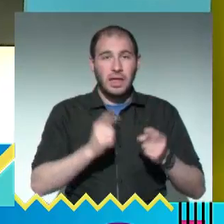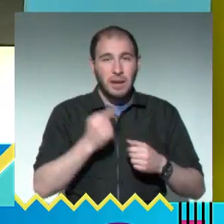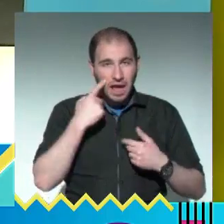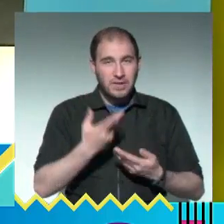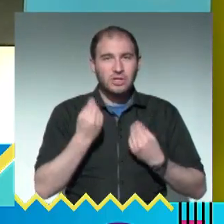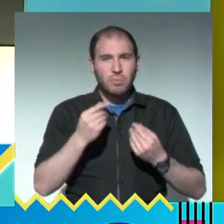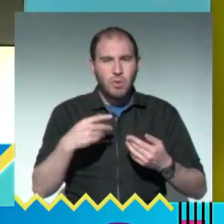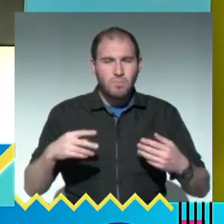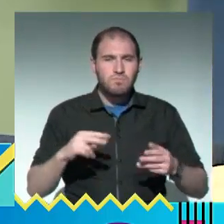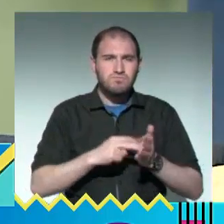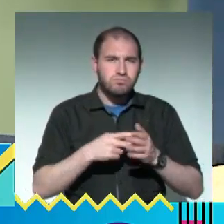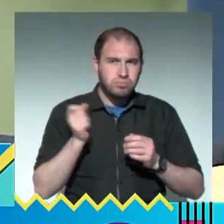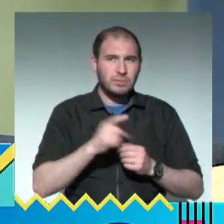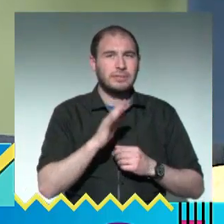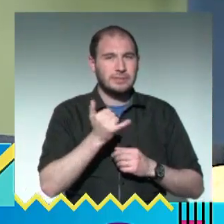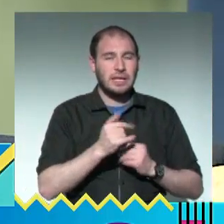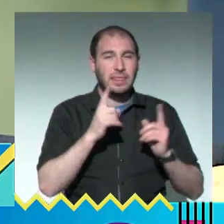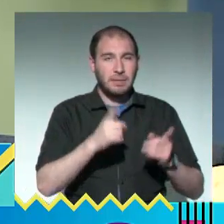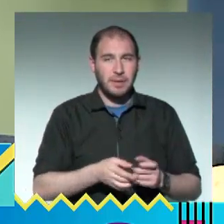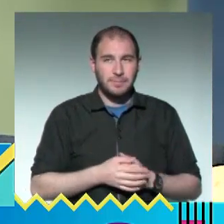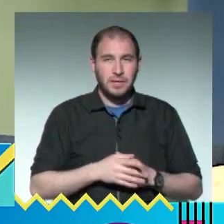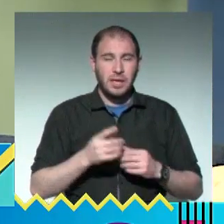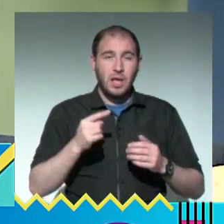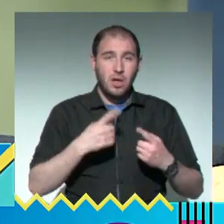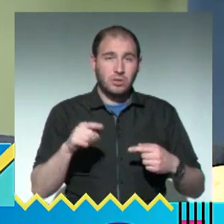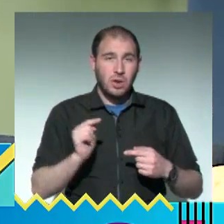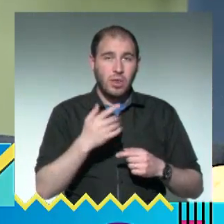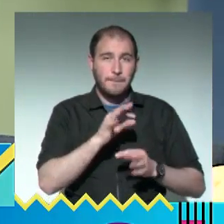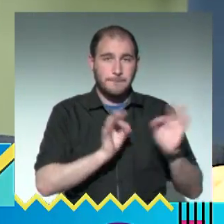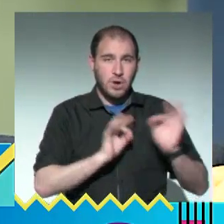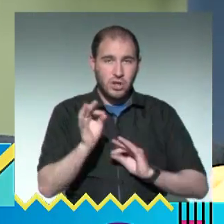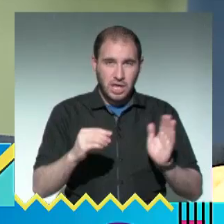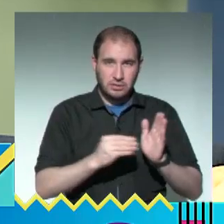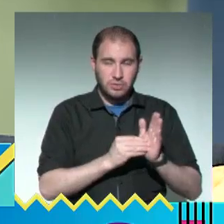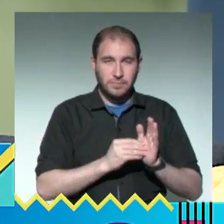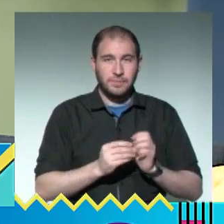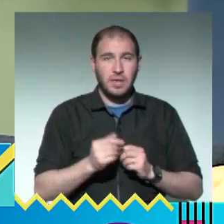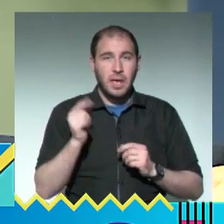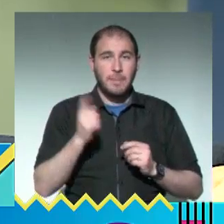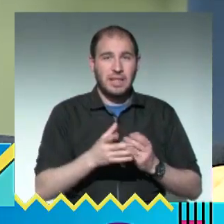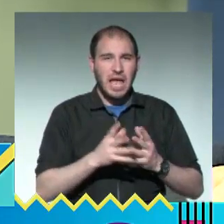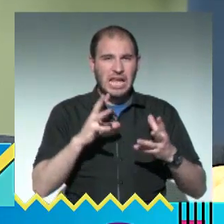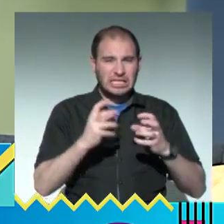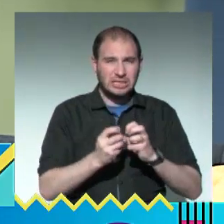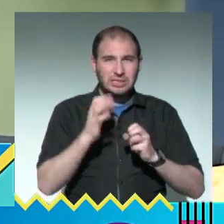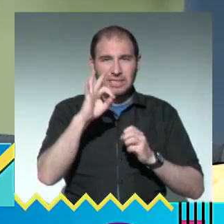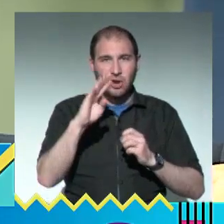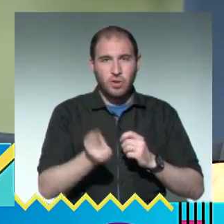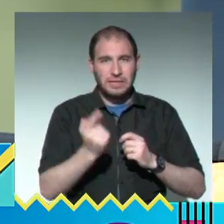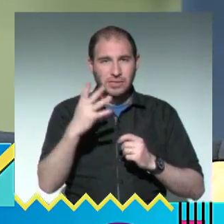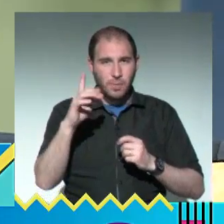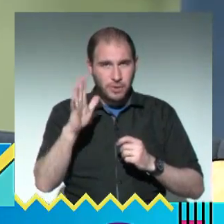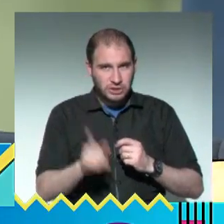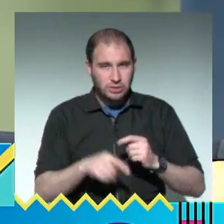eso impacta, ¿no? Exacto, porque también una de las cosas que va a tener el proyecto es que estipula una recesión del